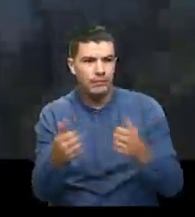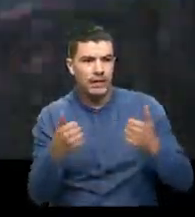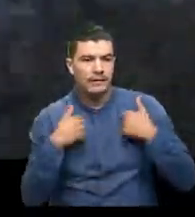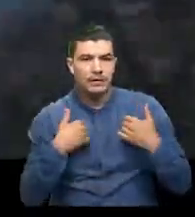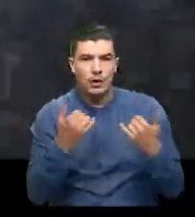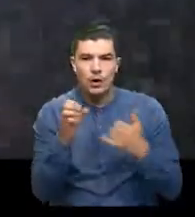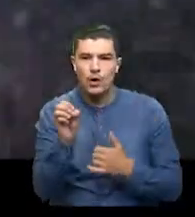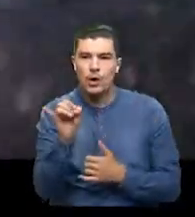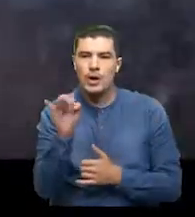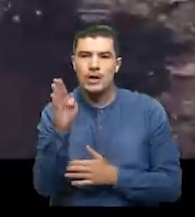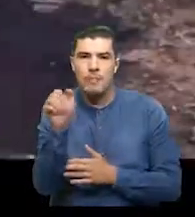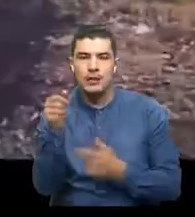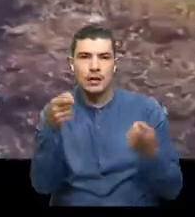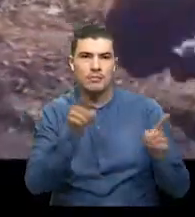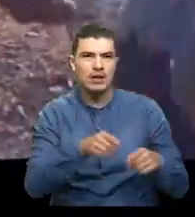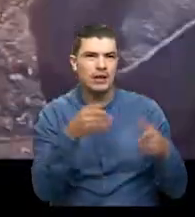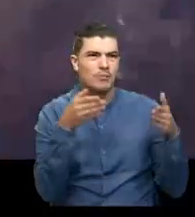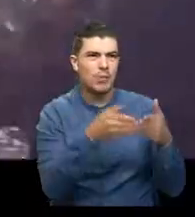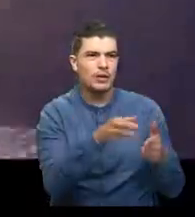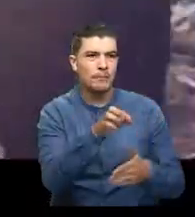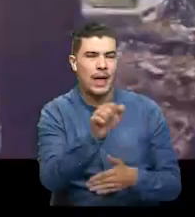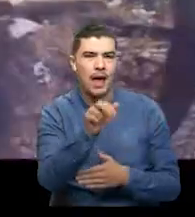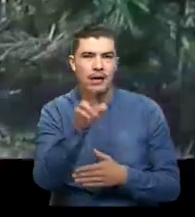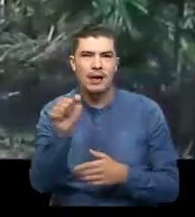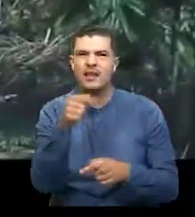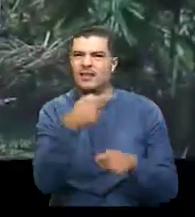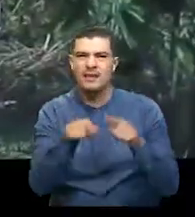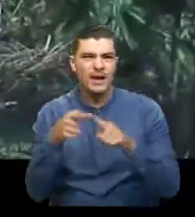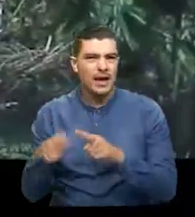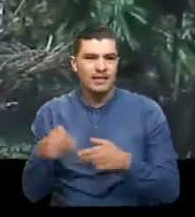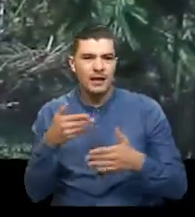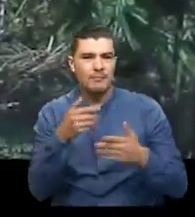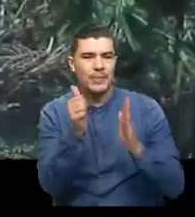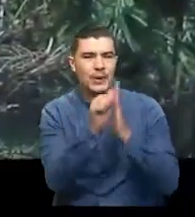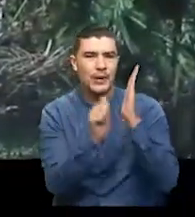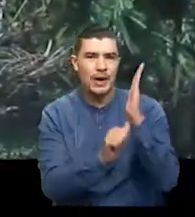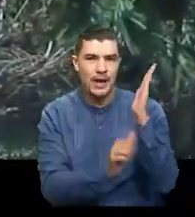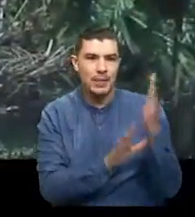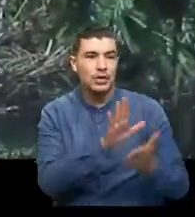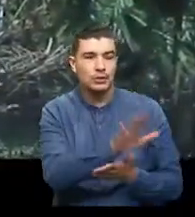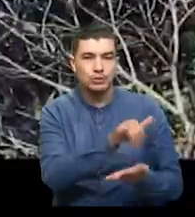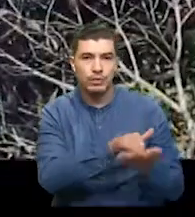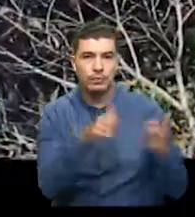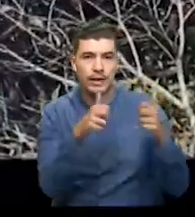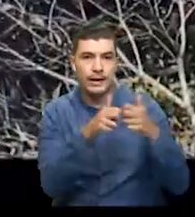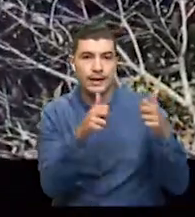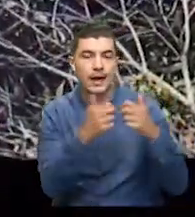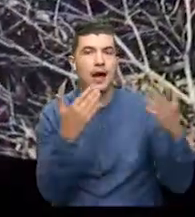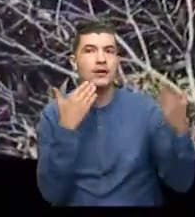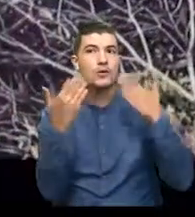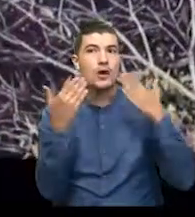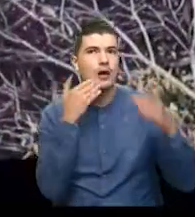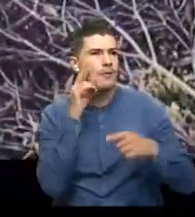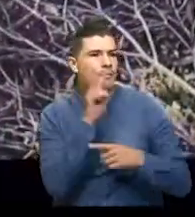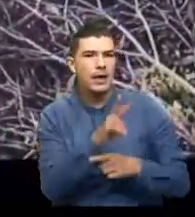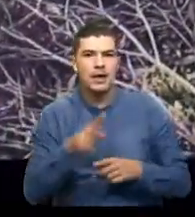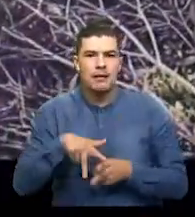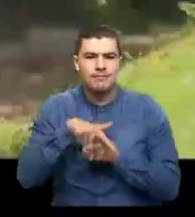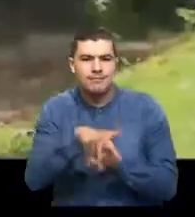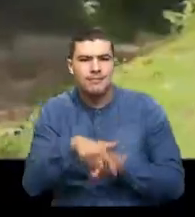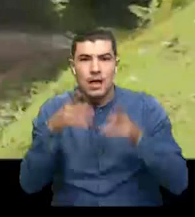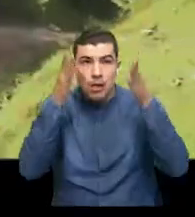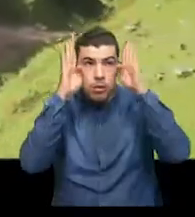beneficiados, Oiba, tenemos municipios también en Puerto Barra. Estamos adelantando estos programas de electrificación rural, que como ustedes pueden ver, a lomo de mula,